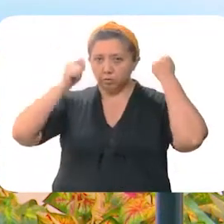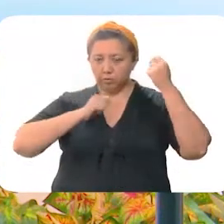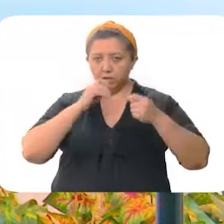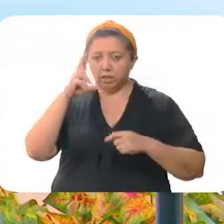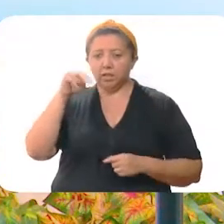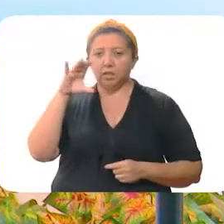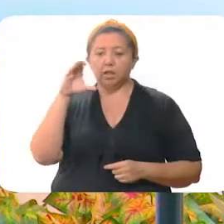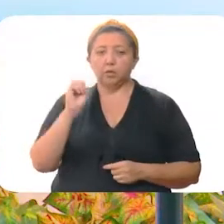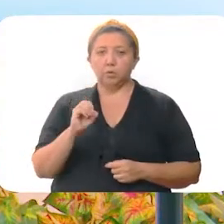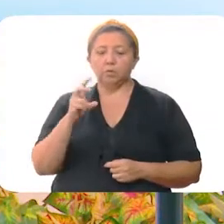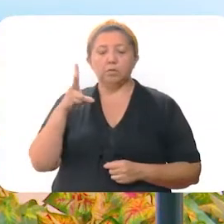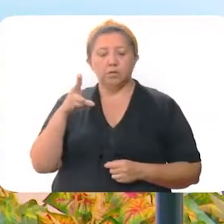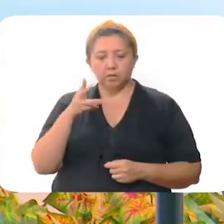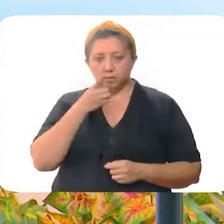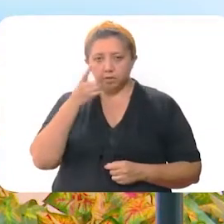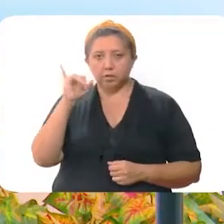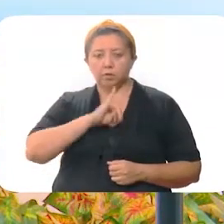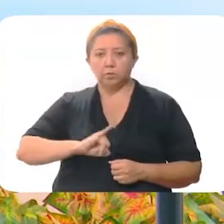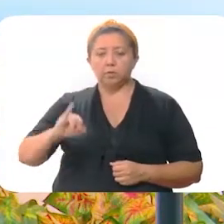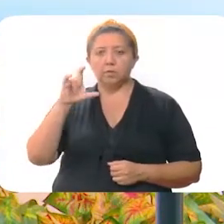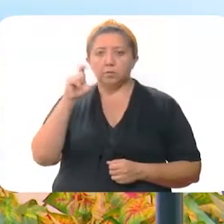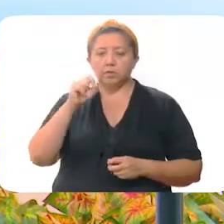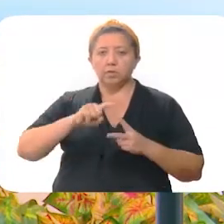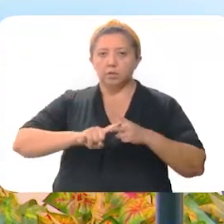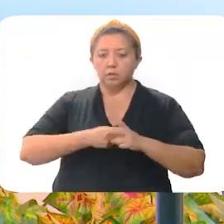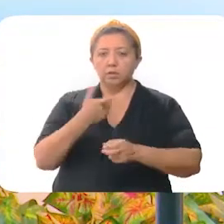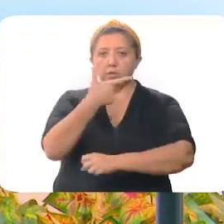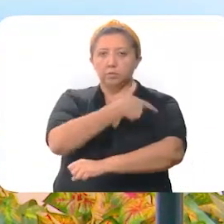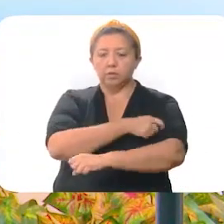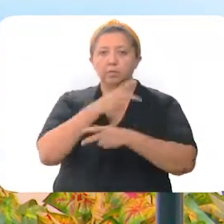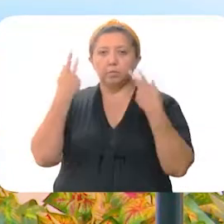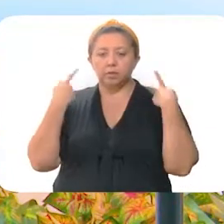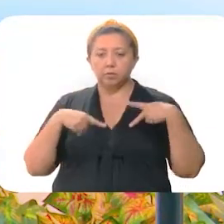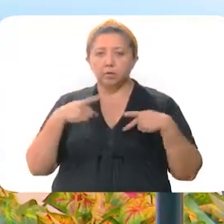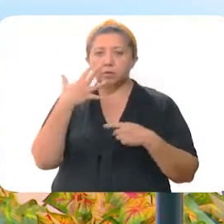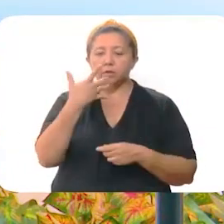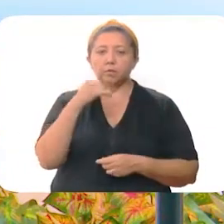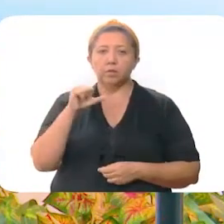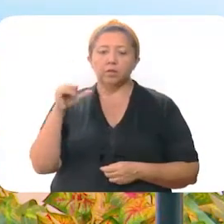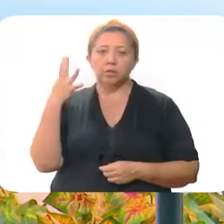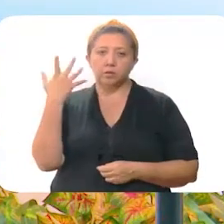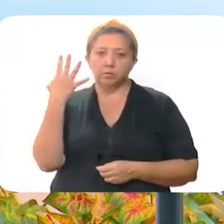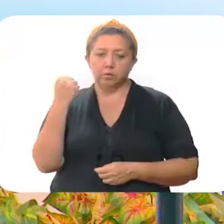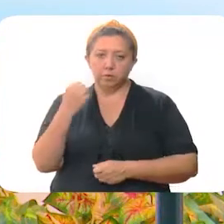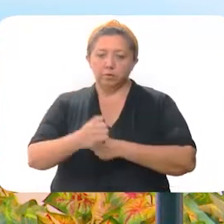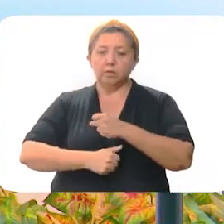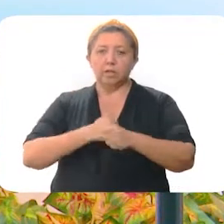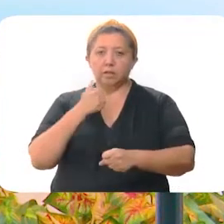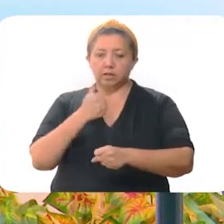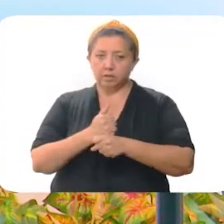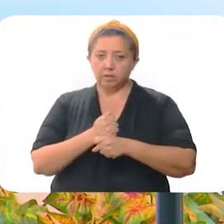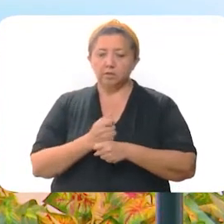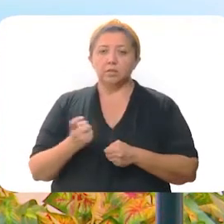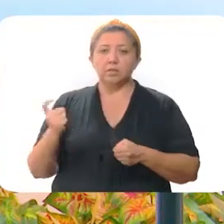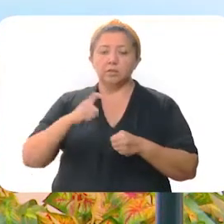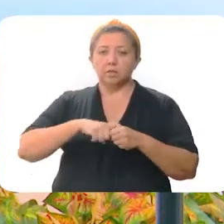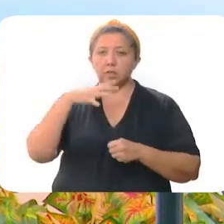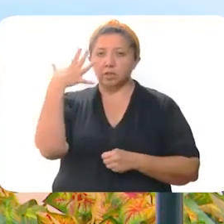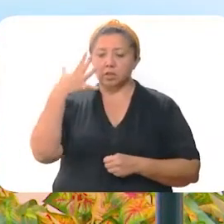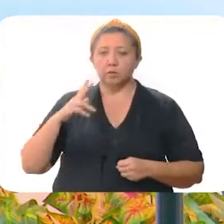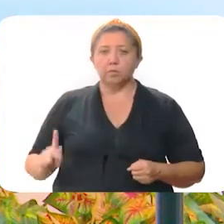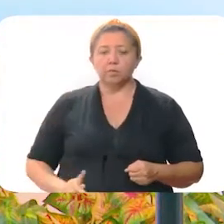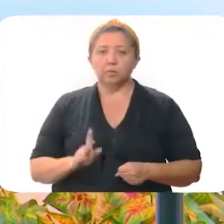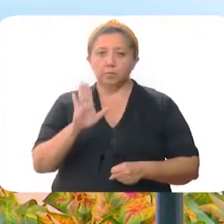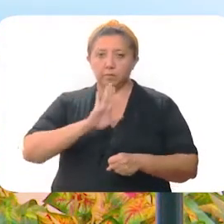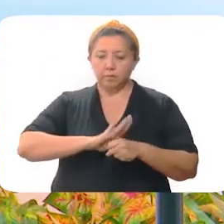la Canaco. También este jueves 20 inició la vacunación a personas de 50 a 59 años de edad, pertenecientes a 5